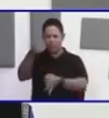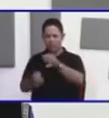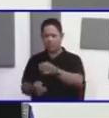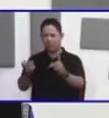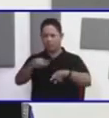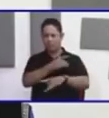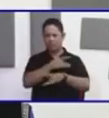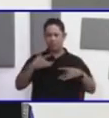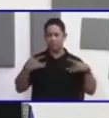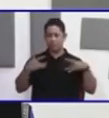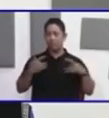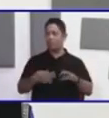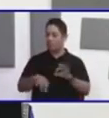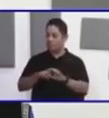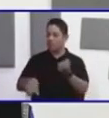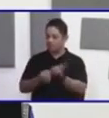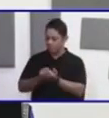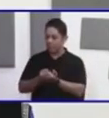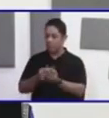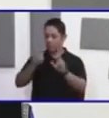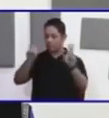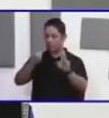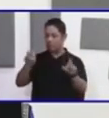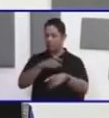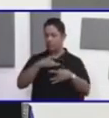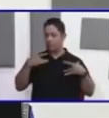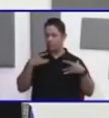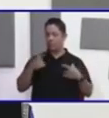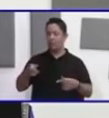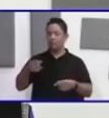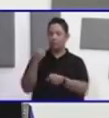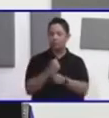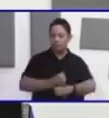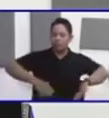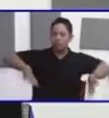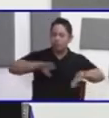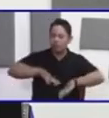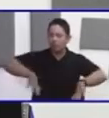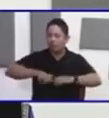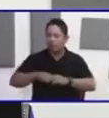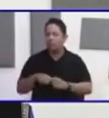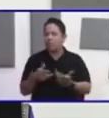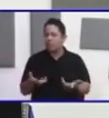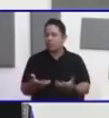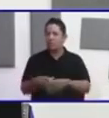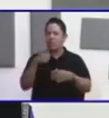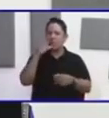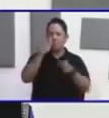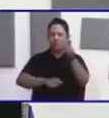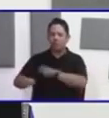también, por supuesto apoyando las labores que hace nuestros